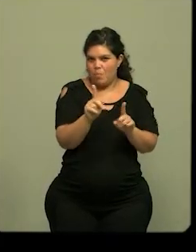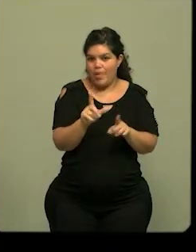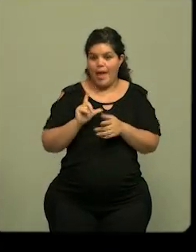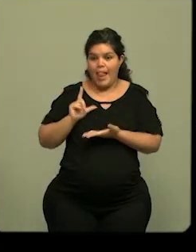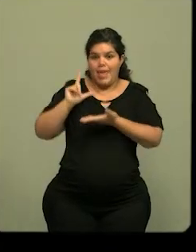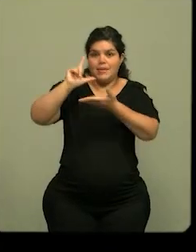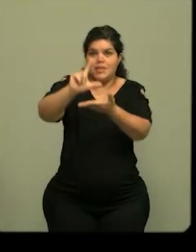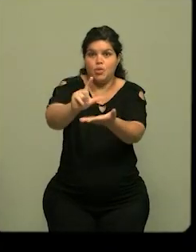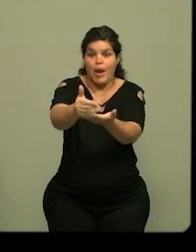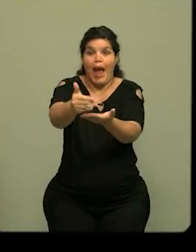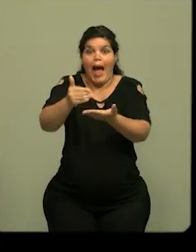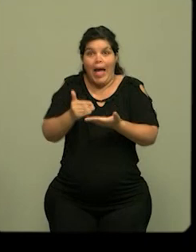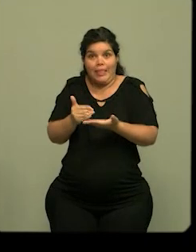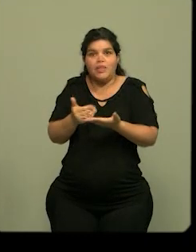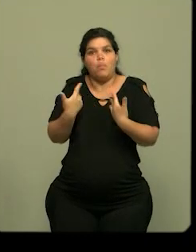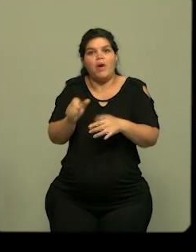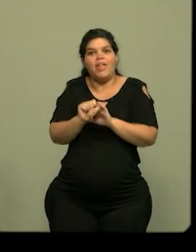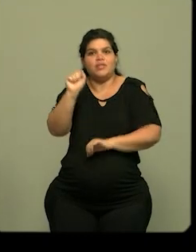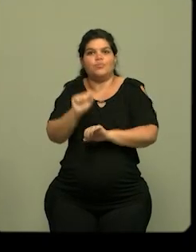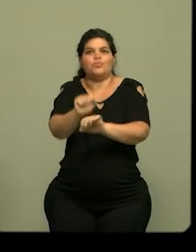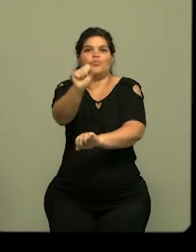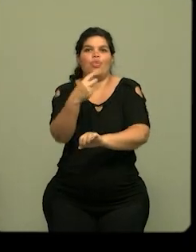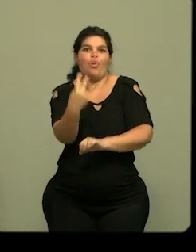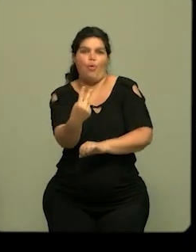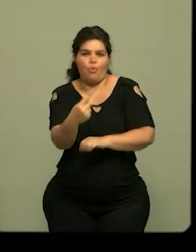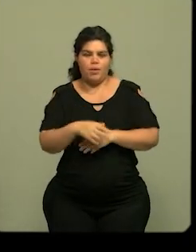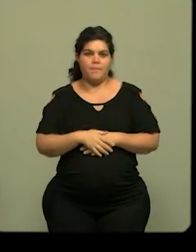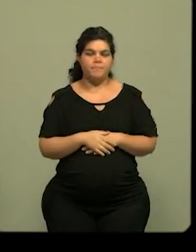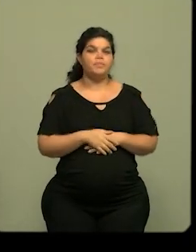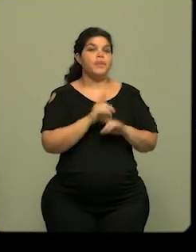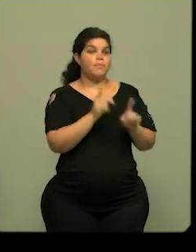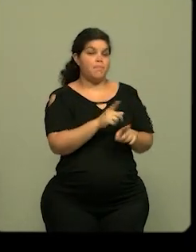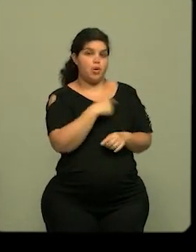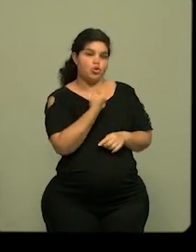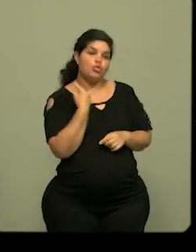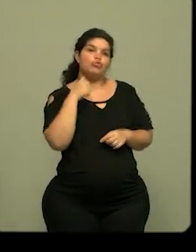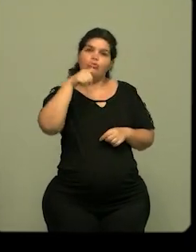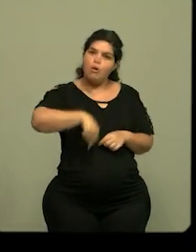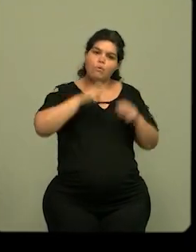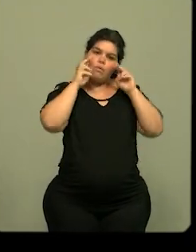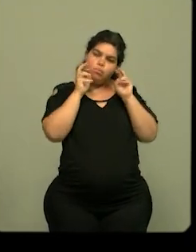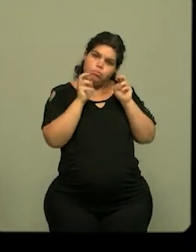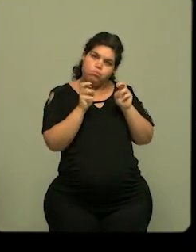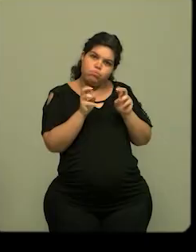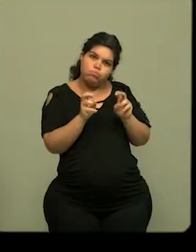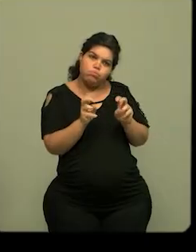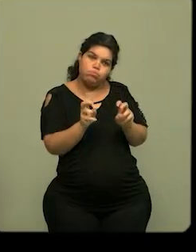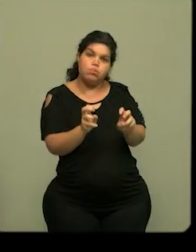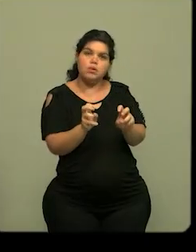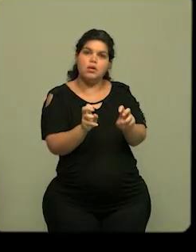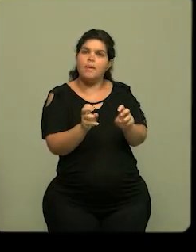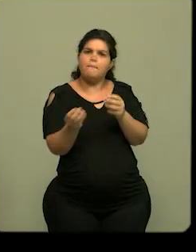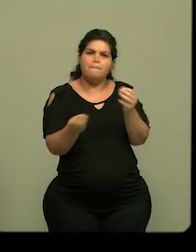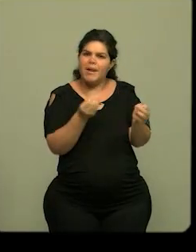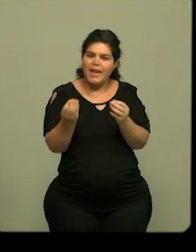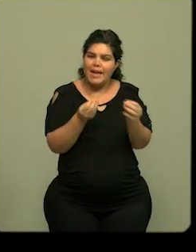nosotros estamos en un proceso ahora de reforma de plan de estudio, estamos en la fase de diagnóstico. La idea es justamente poder llegar